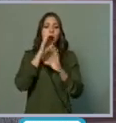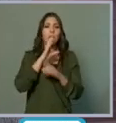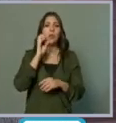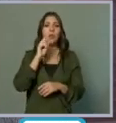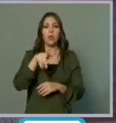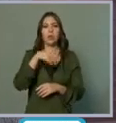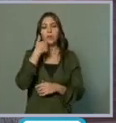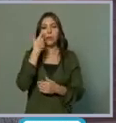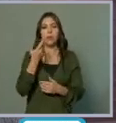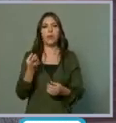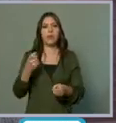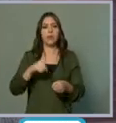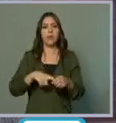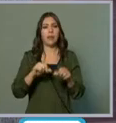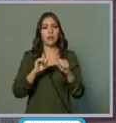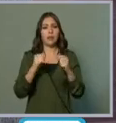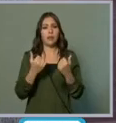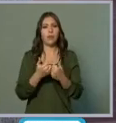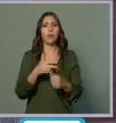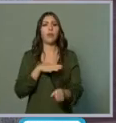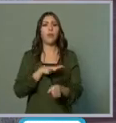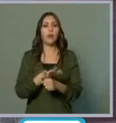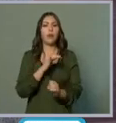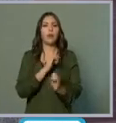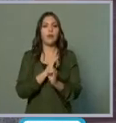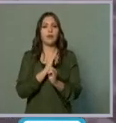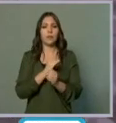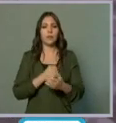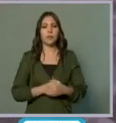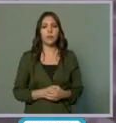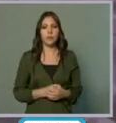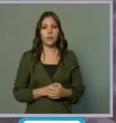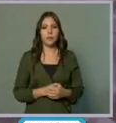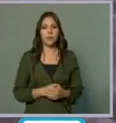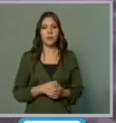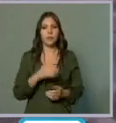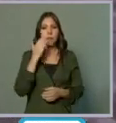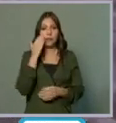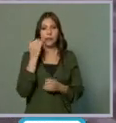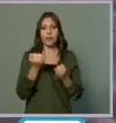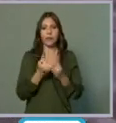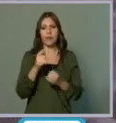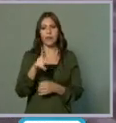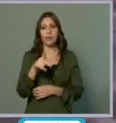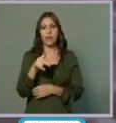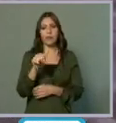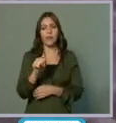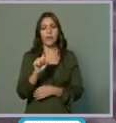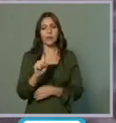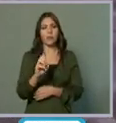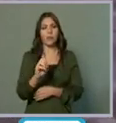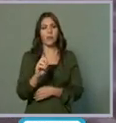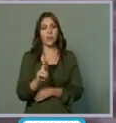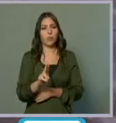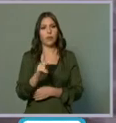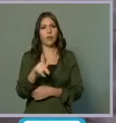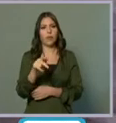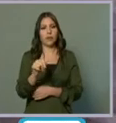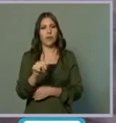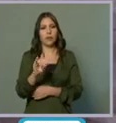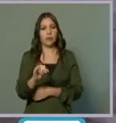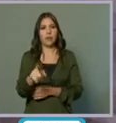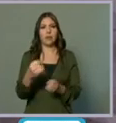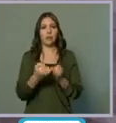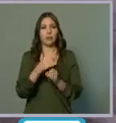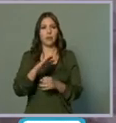ser parte de esta asociación. Sí. ¿Cuál es la página de Facebook? Por Facebook, Kasokai. pueden buscar el acceso, por favor. Ahí está